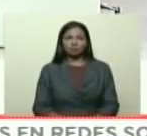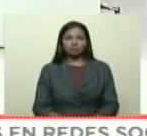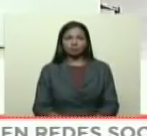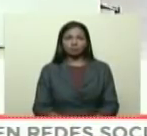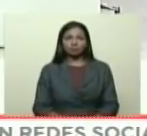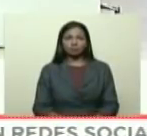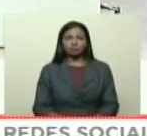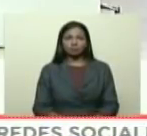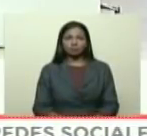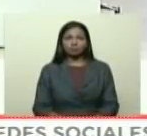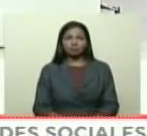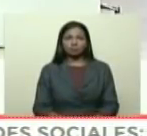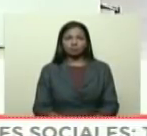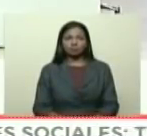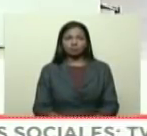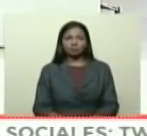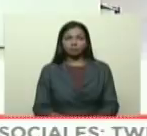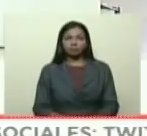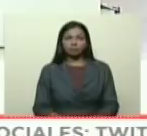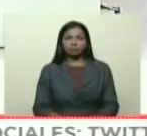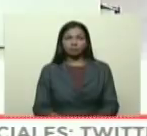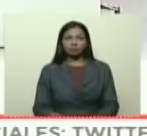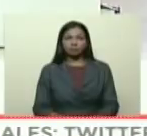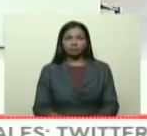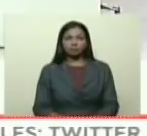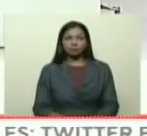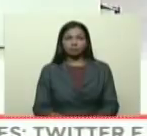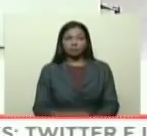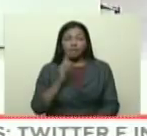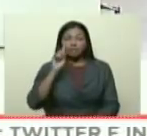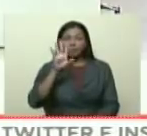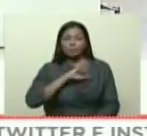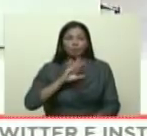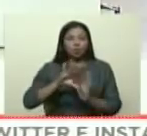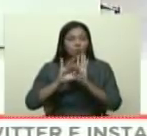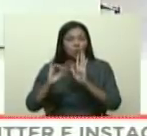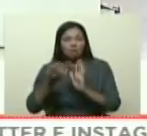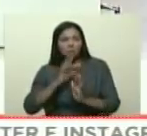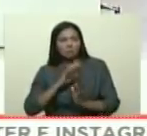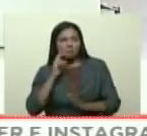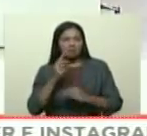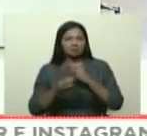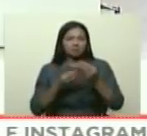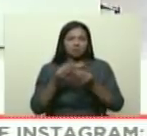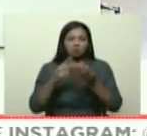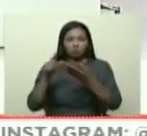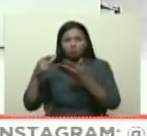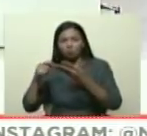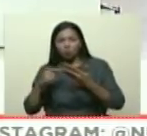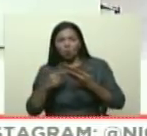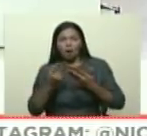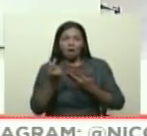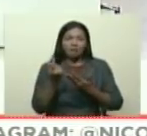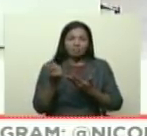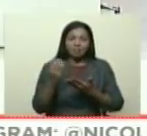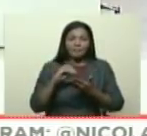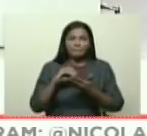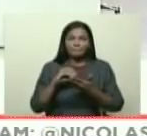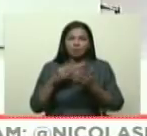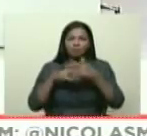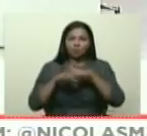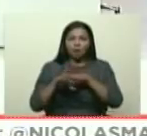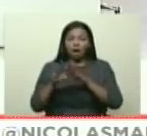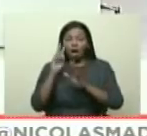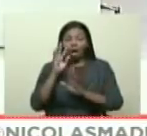venezolano y bueno, fueron constituyendo los elementos que componen